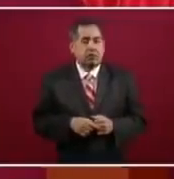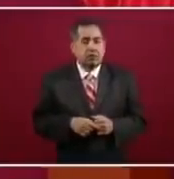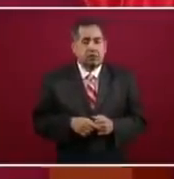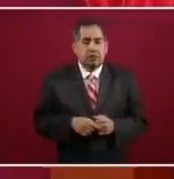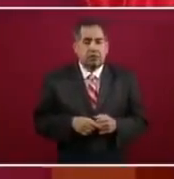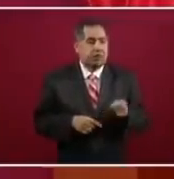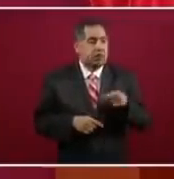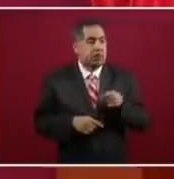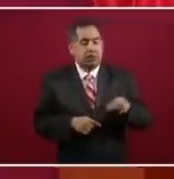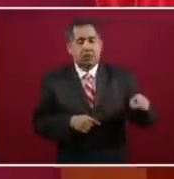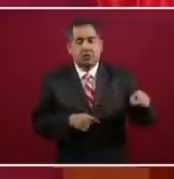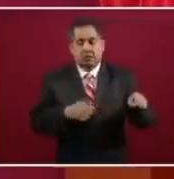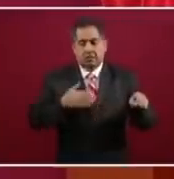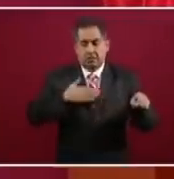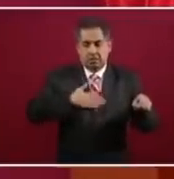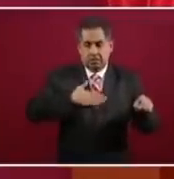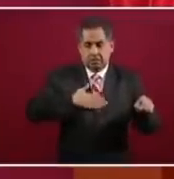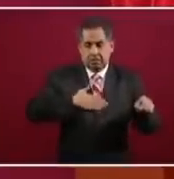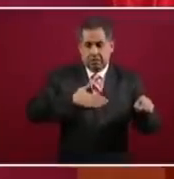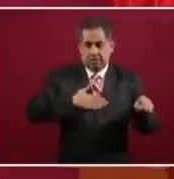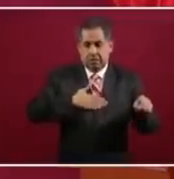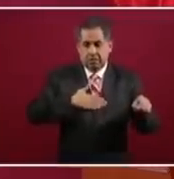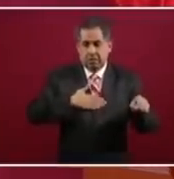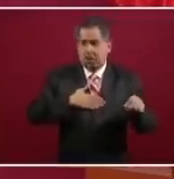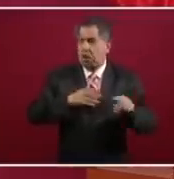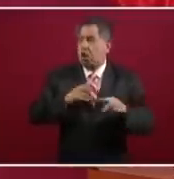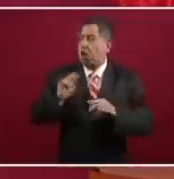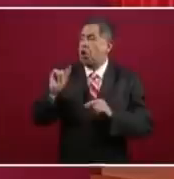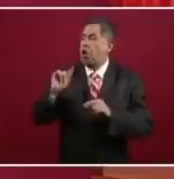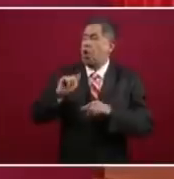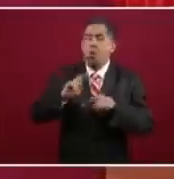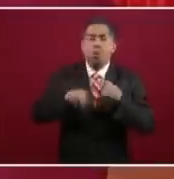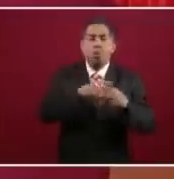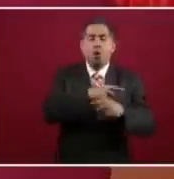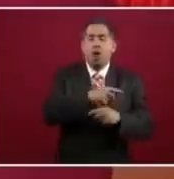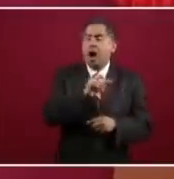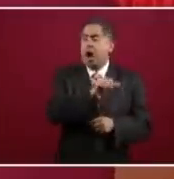al baño y si voy al juárez